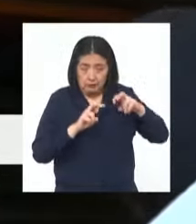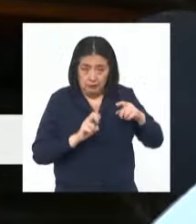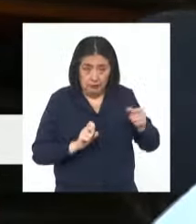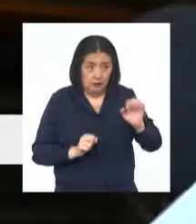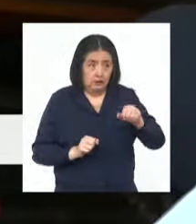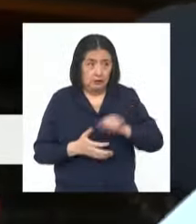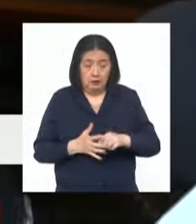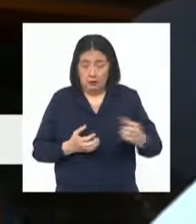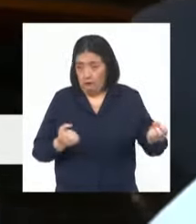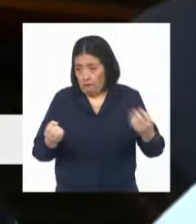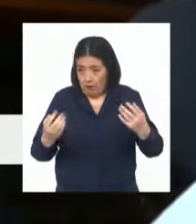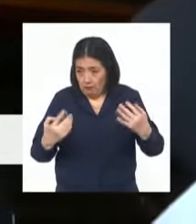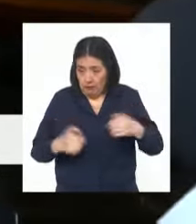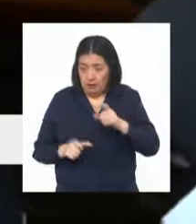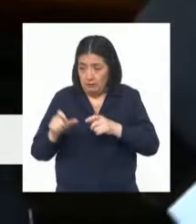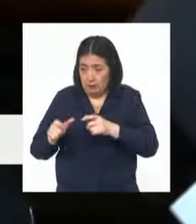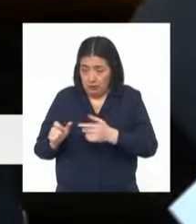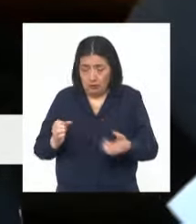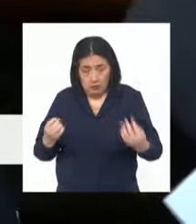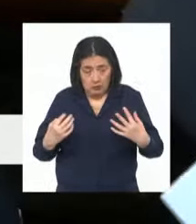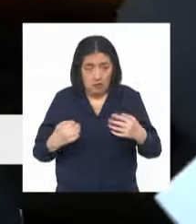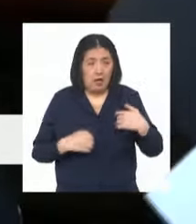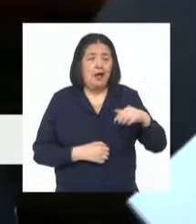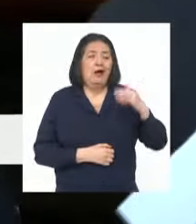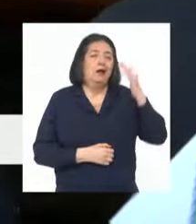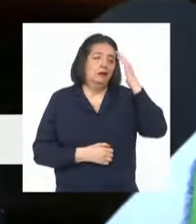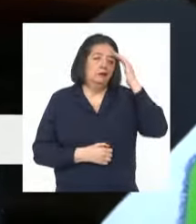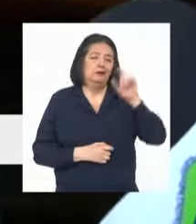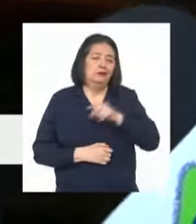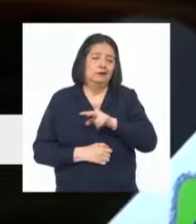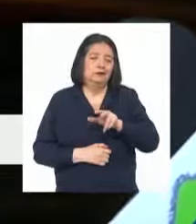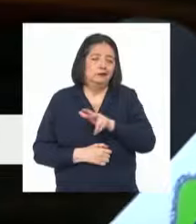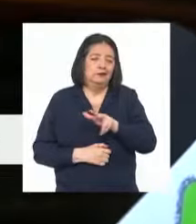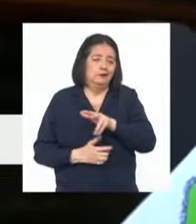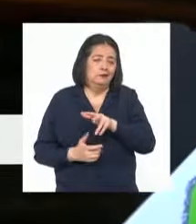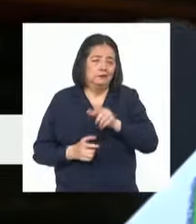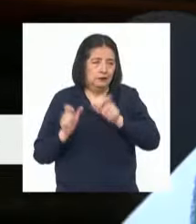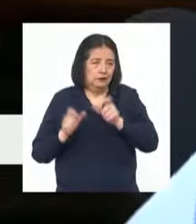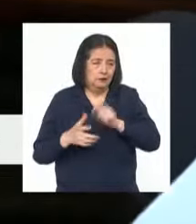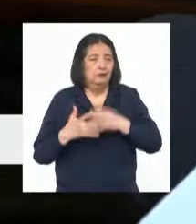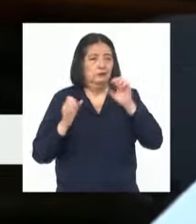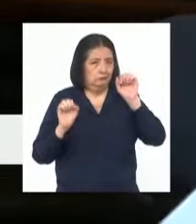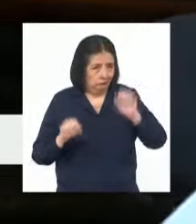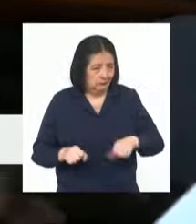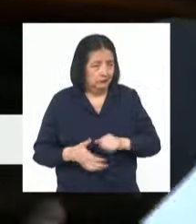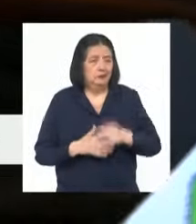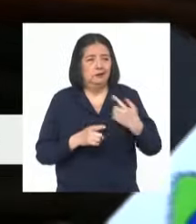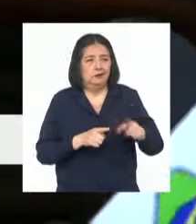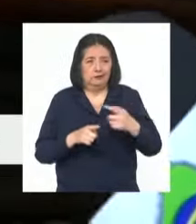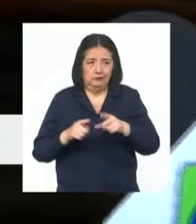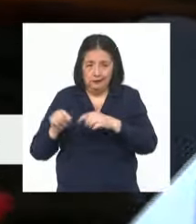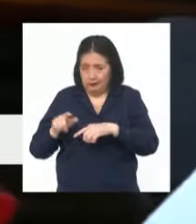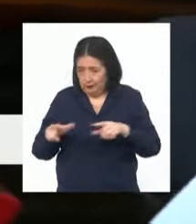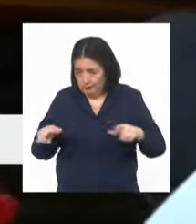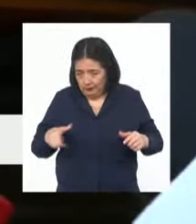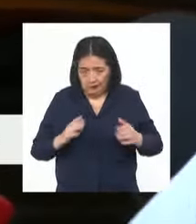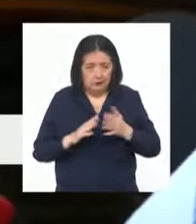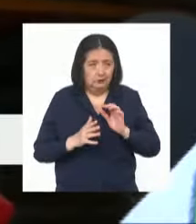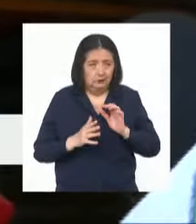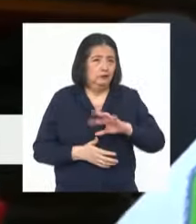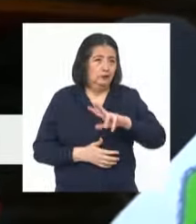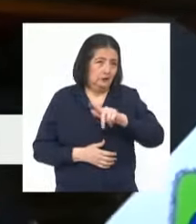así por información de fuente humana, hemos tomado conocimiento que estos sujetos vienen realizando por diferentes partes de la ciudad